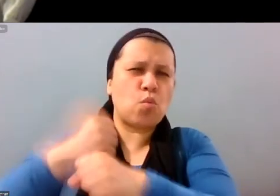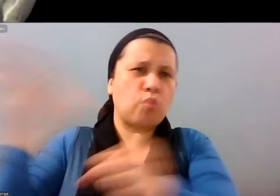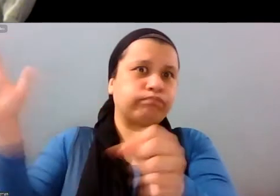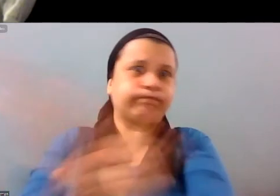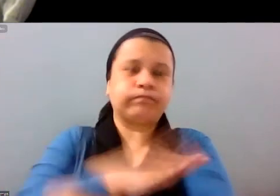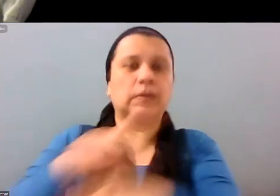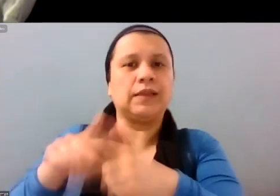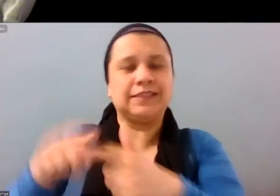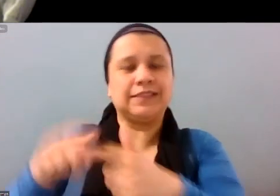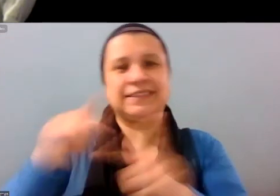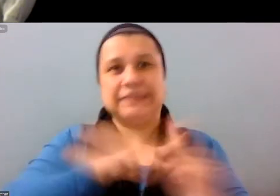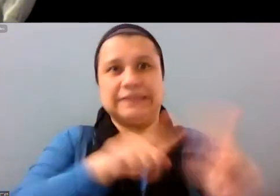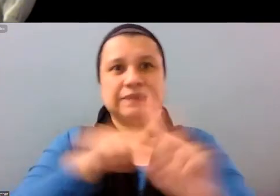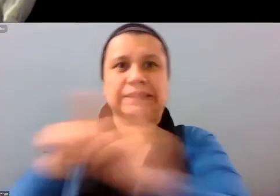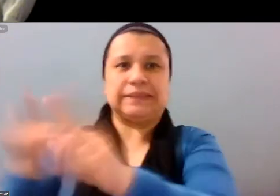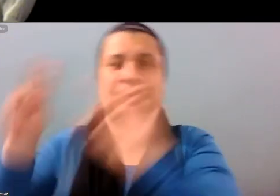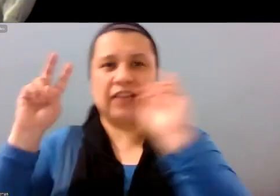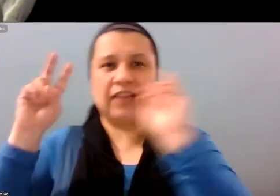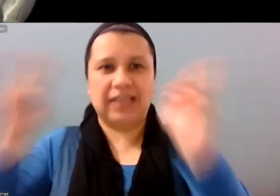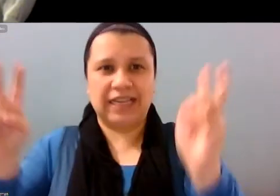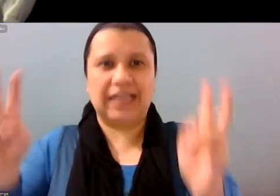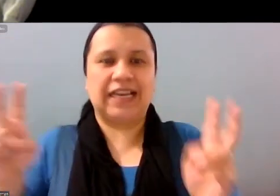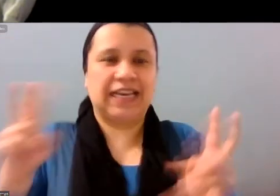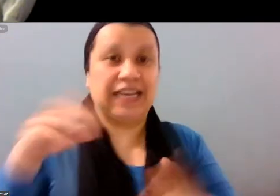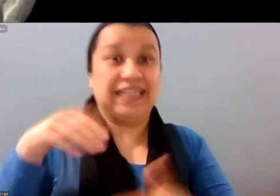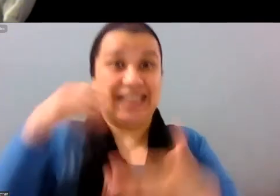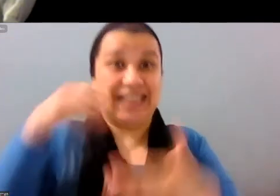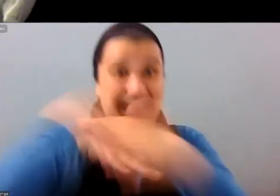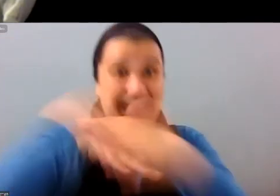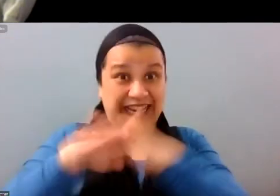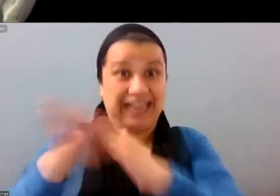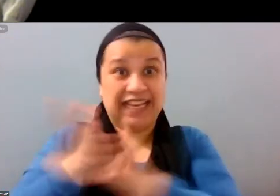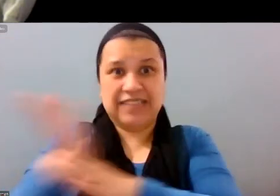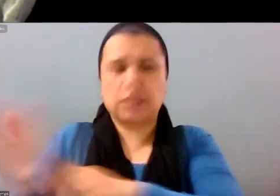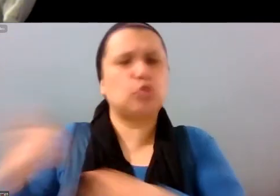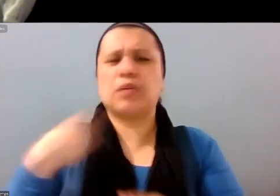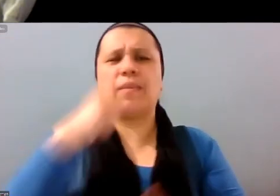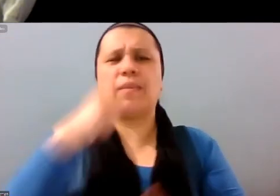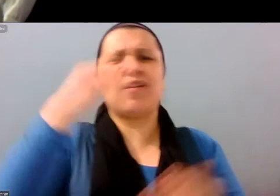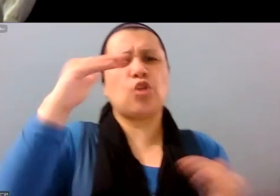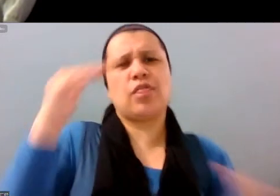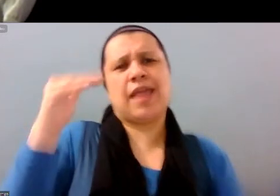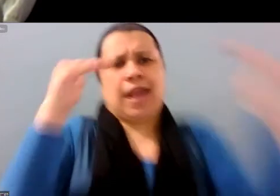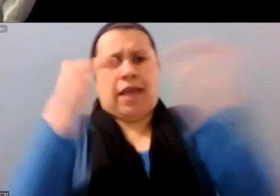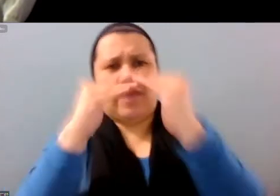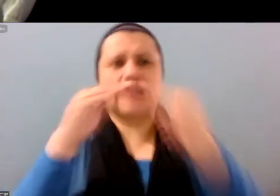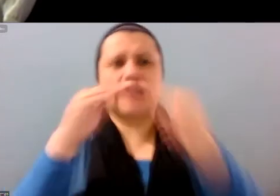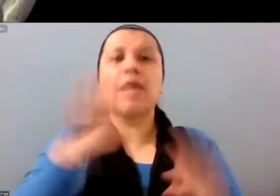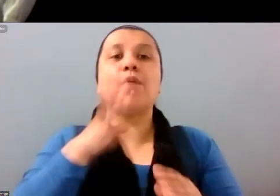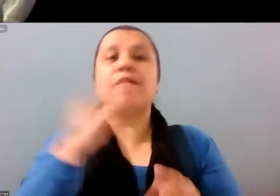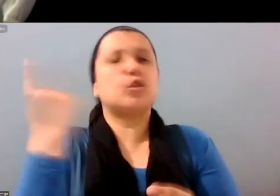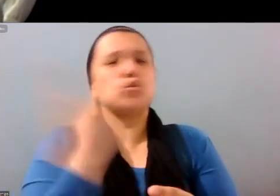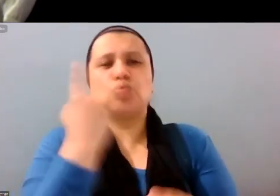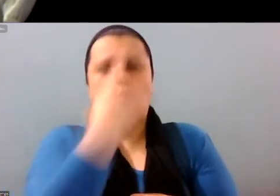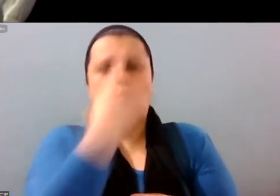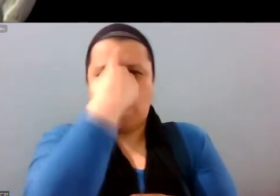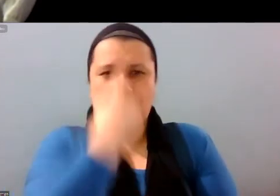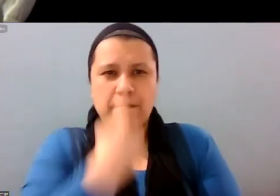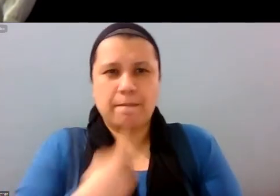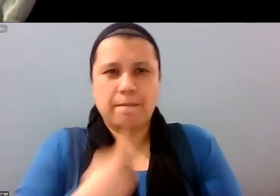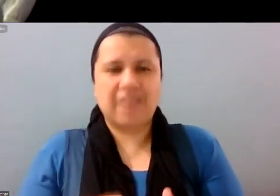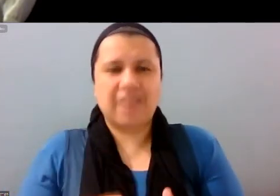relativos al ingreso a carreras no estamos hablando de nivelación estamos hablando del apoyo a los perfiles de ingreso que